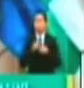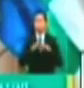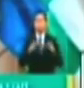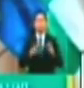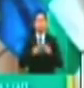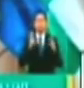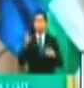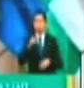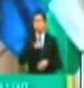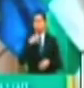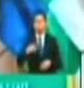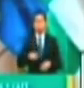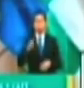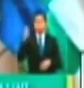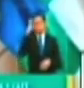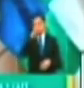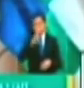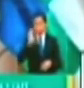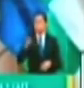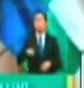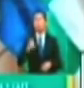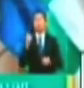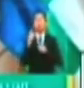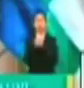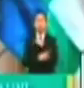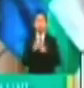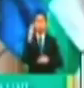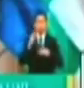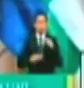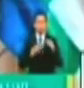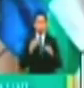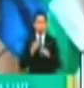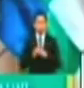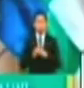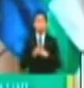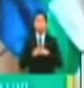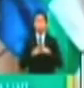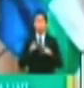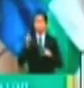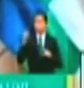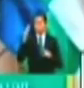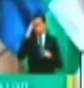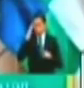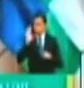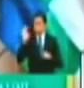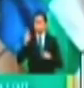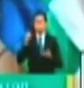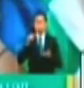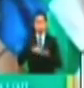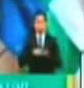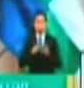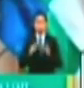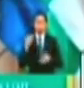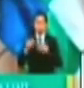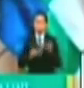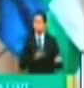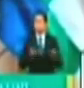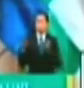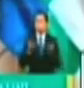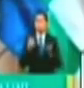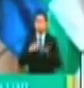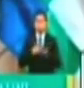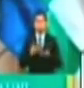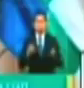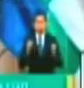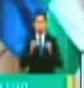para que esta comisión fitosanitaria pueda constituirse en territorio nacional y pueda, si se